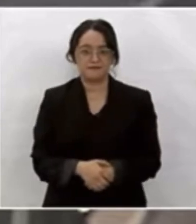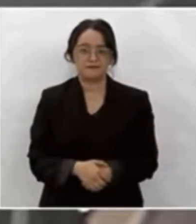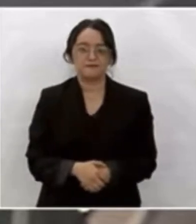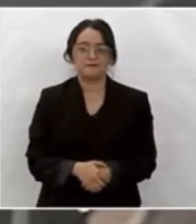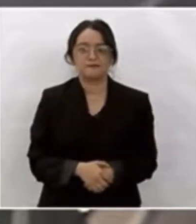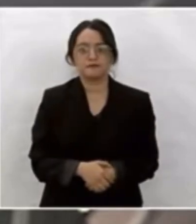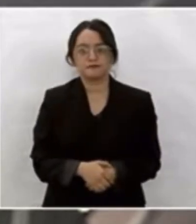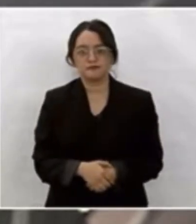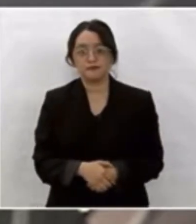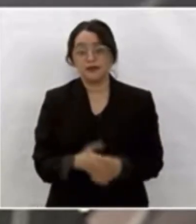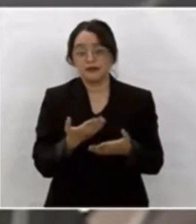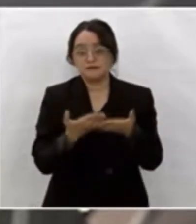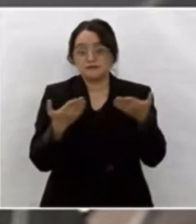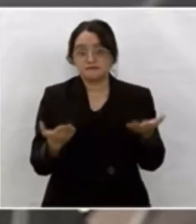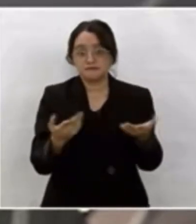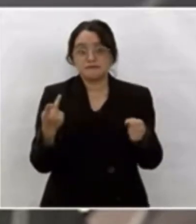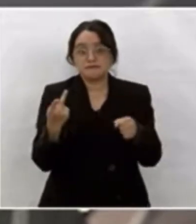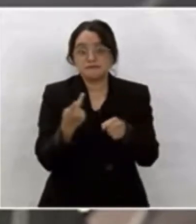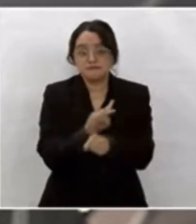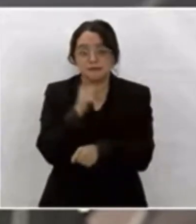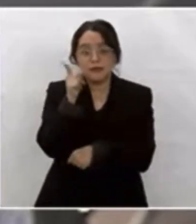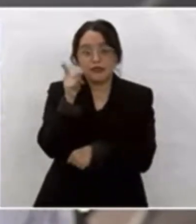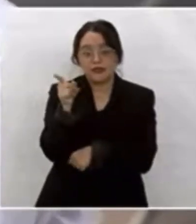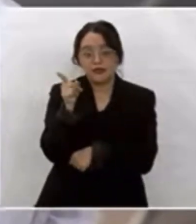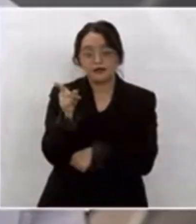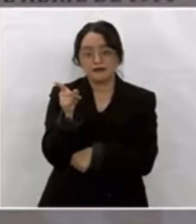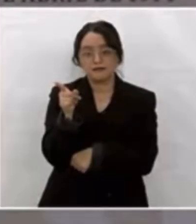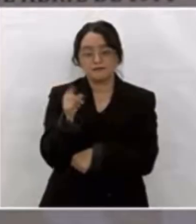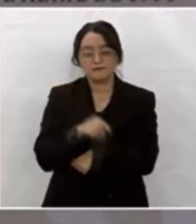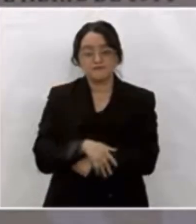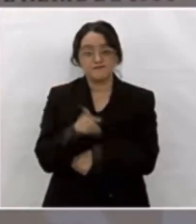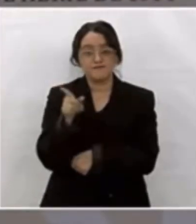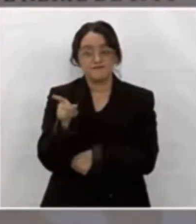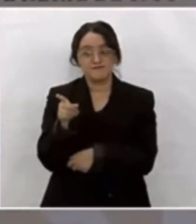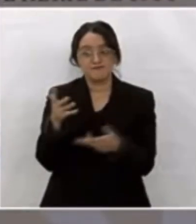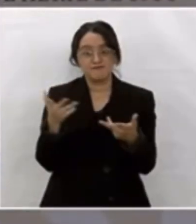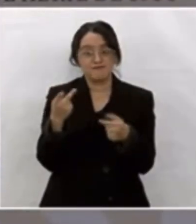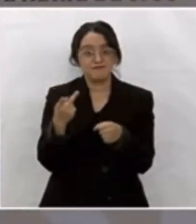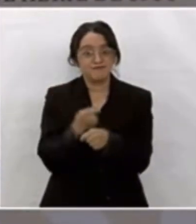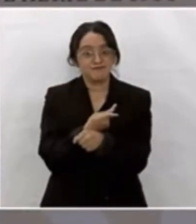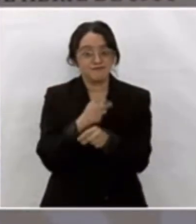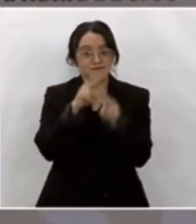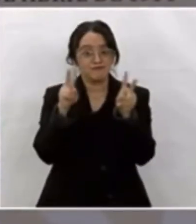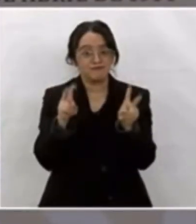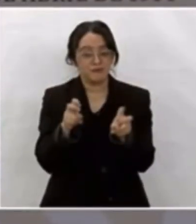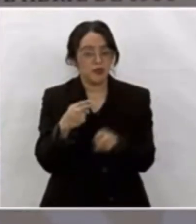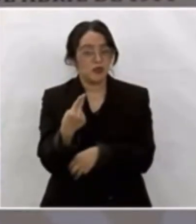Así se va conformando lo que se conoce como la doctrina